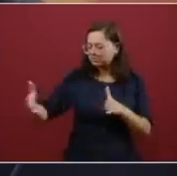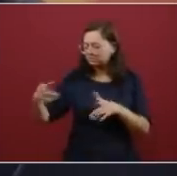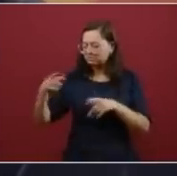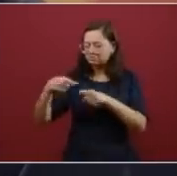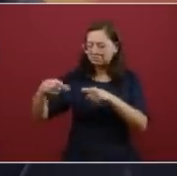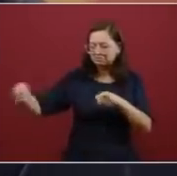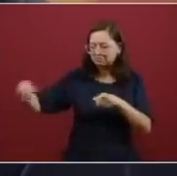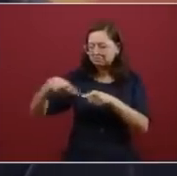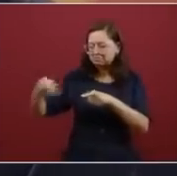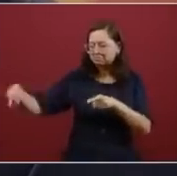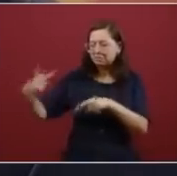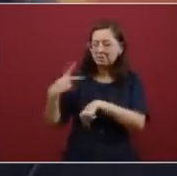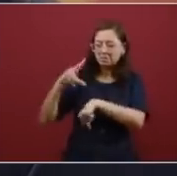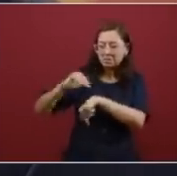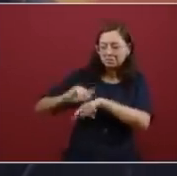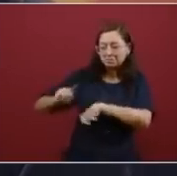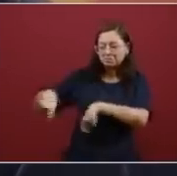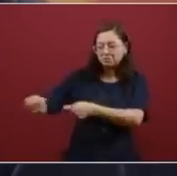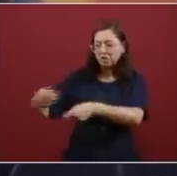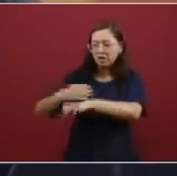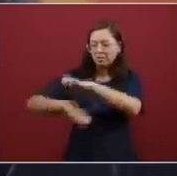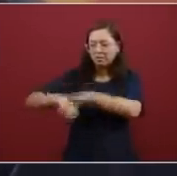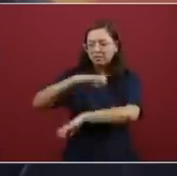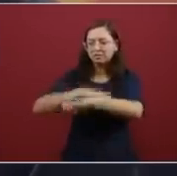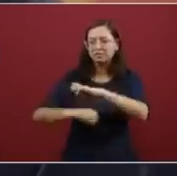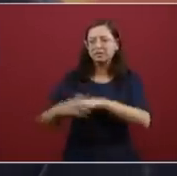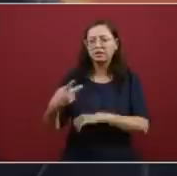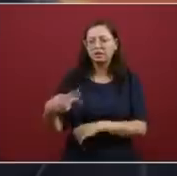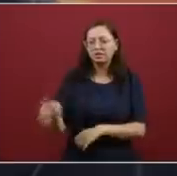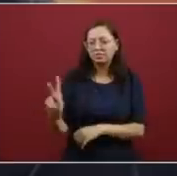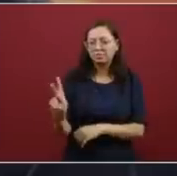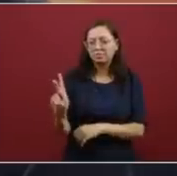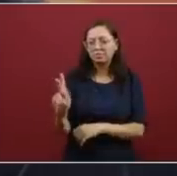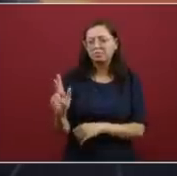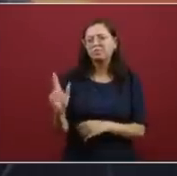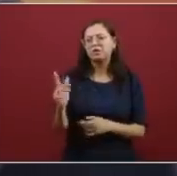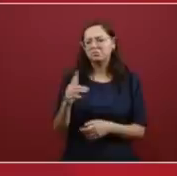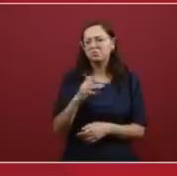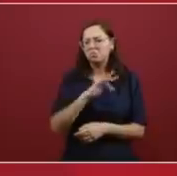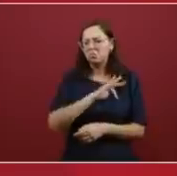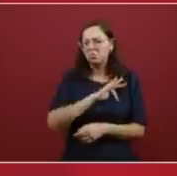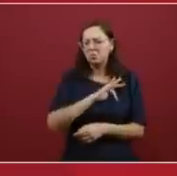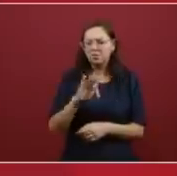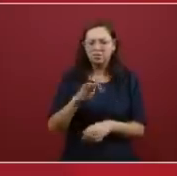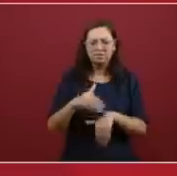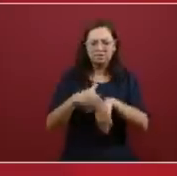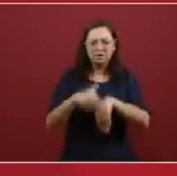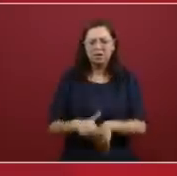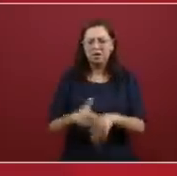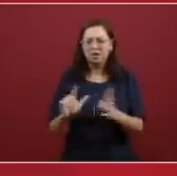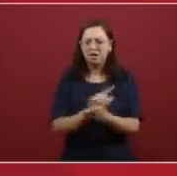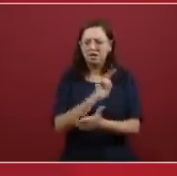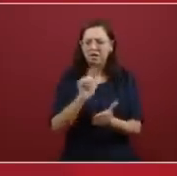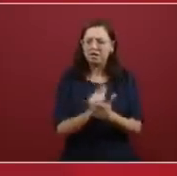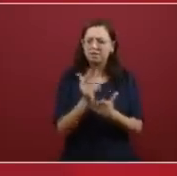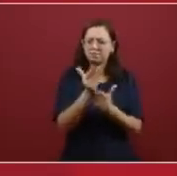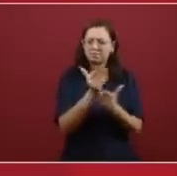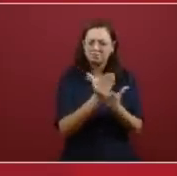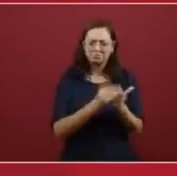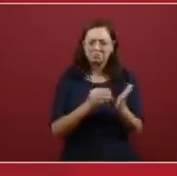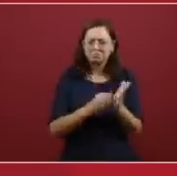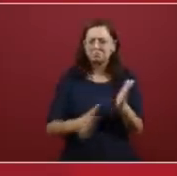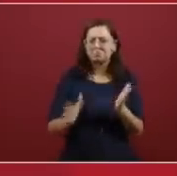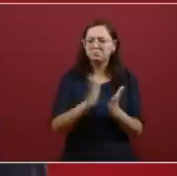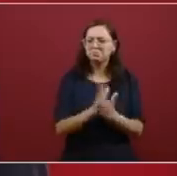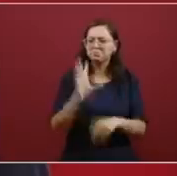se tiene la posibilidad, de conformidad con la ley, de que exista un derecho de